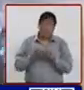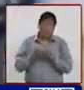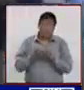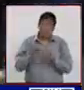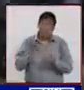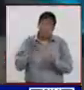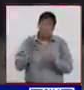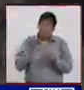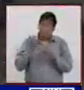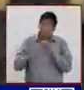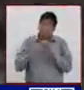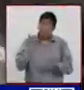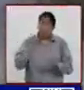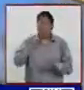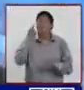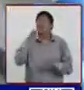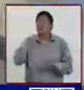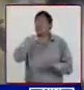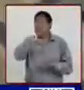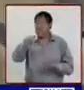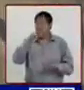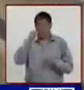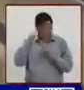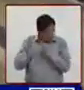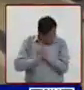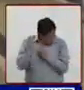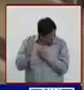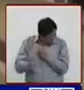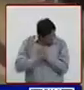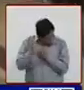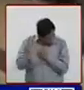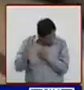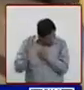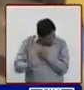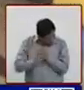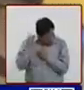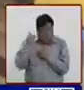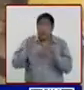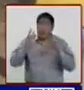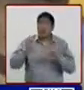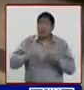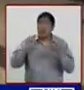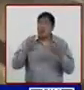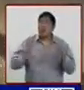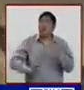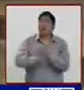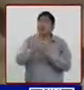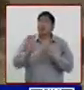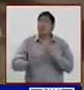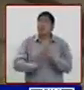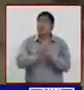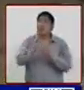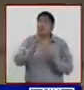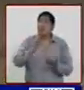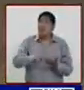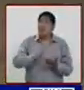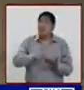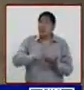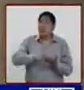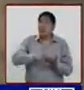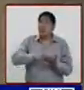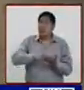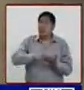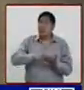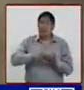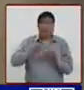vea usted, nos han señalado que esta esquina es tan peligrosa, no hay seguridad y estos malentretenidos